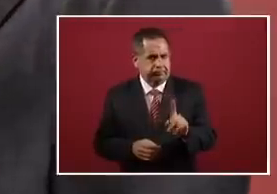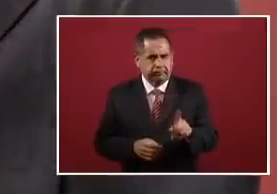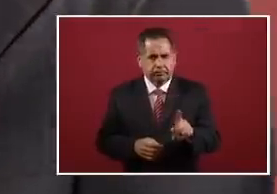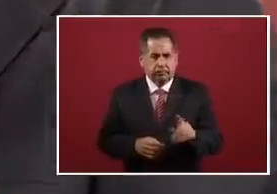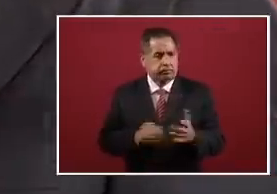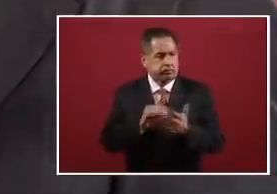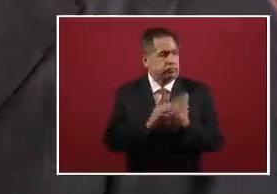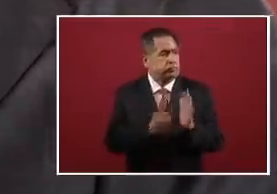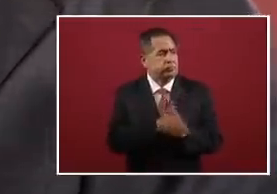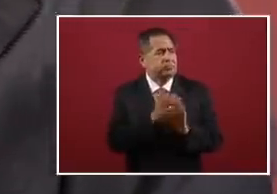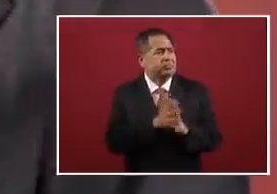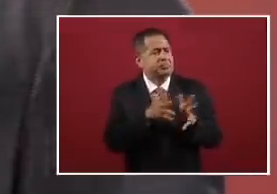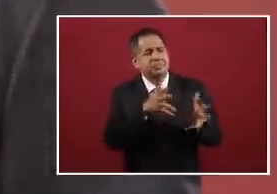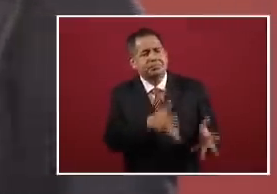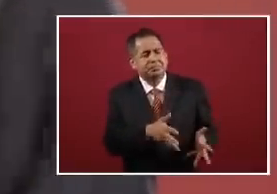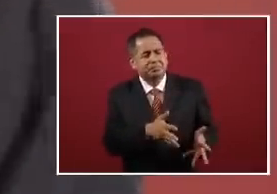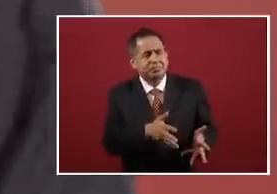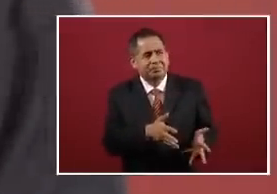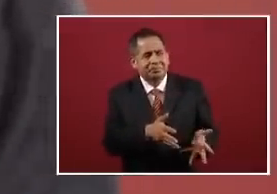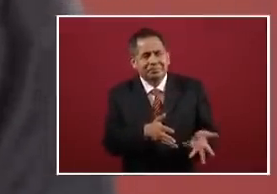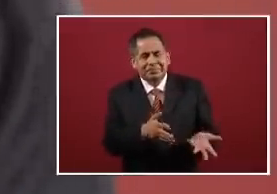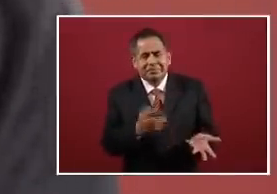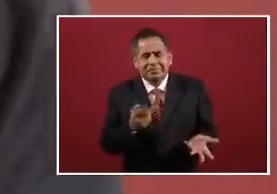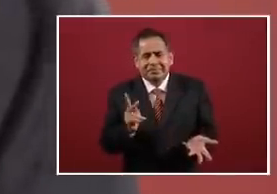mantener las obras, pero